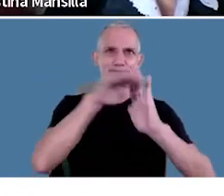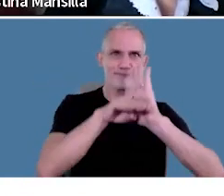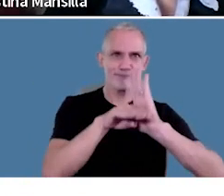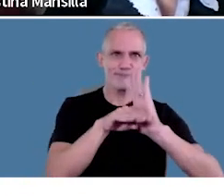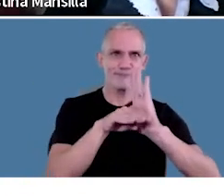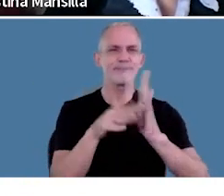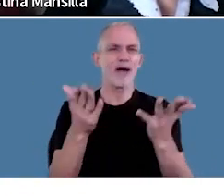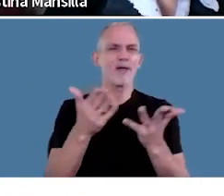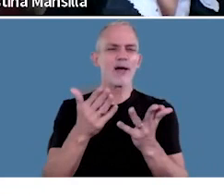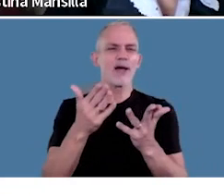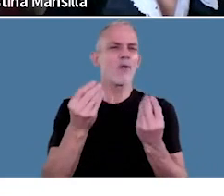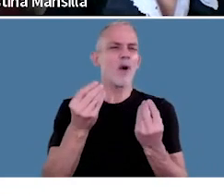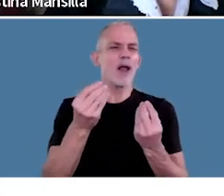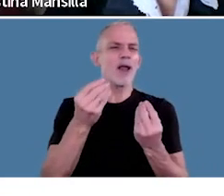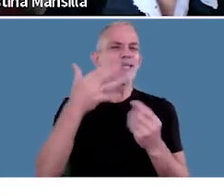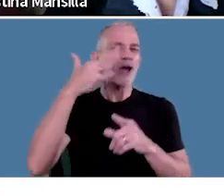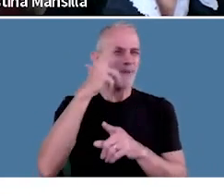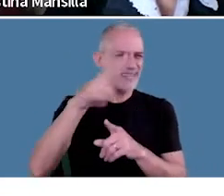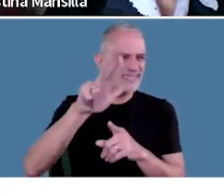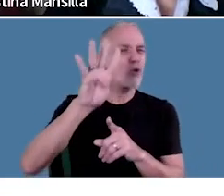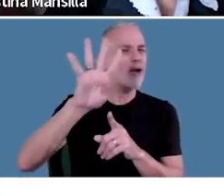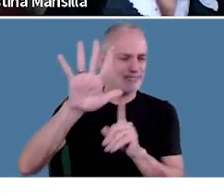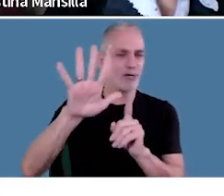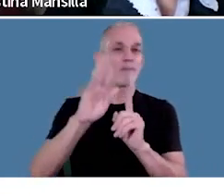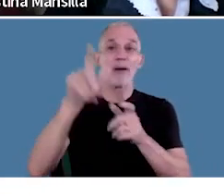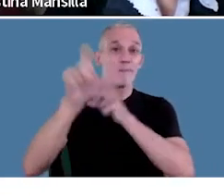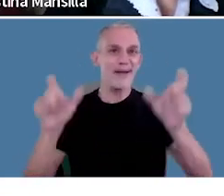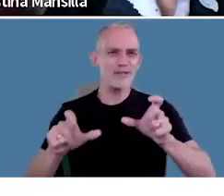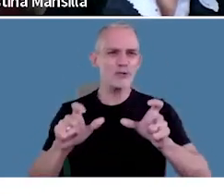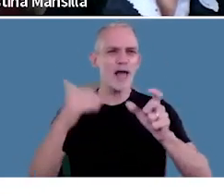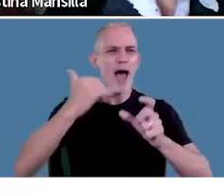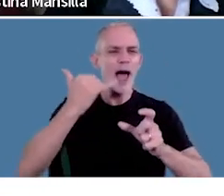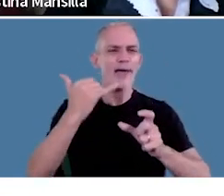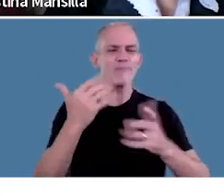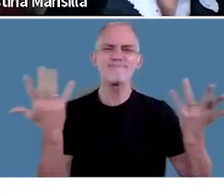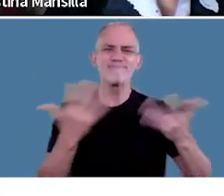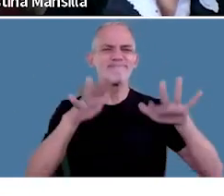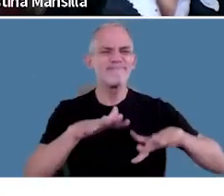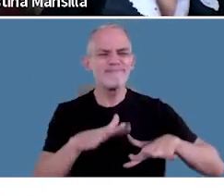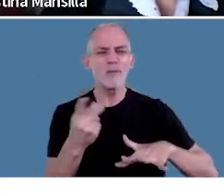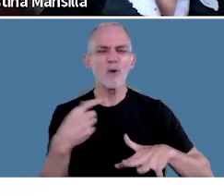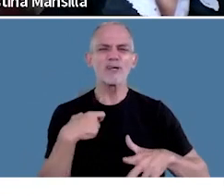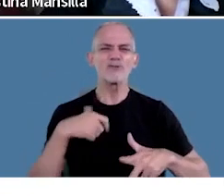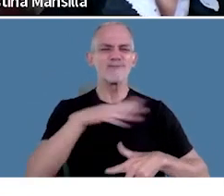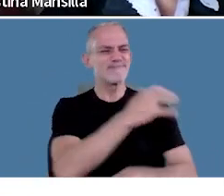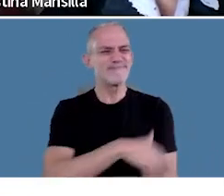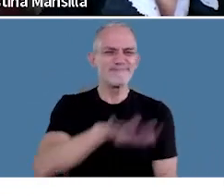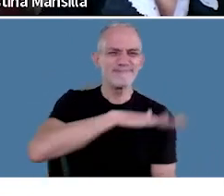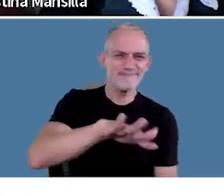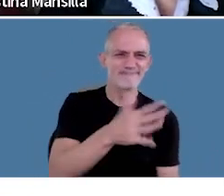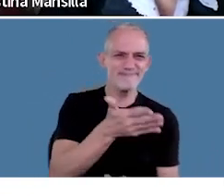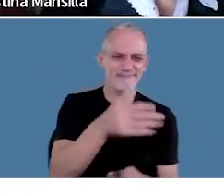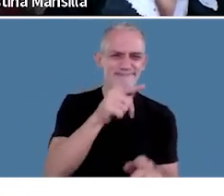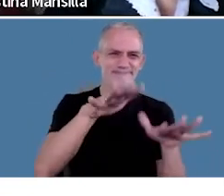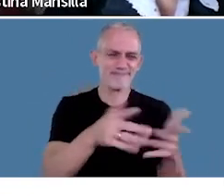está dirigido a personas que presenten una mayor vulnerabilidad en términos sociales. Por ello es